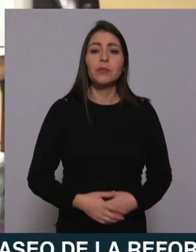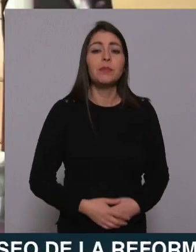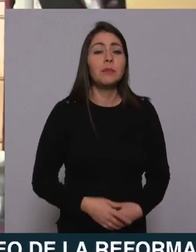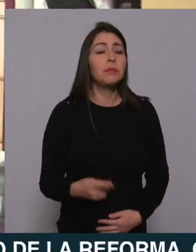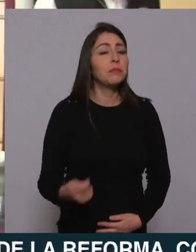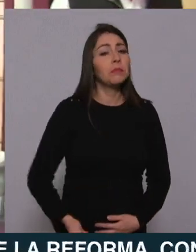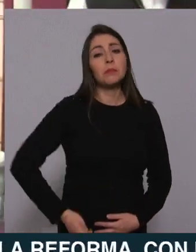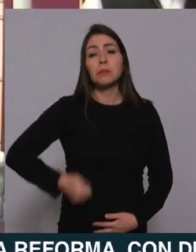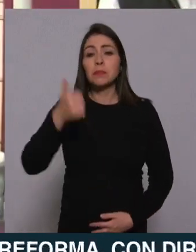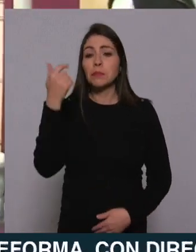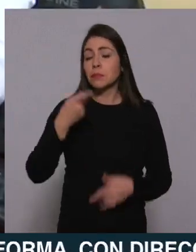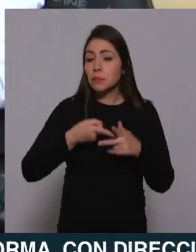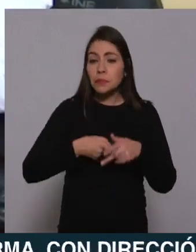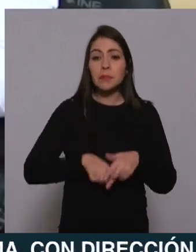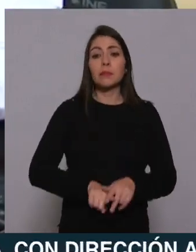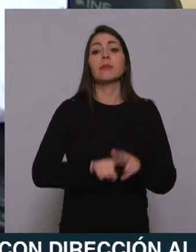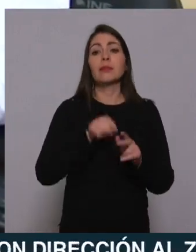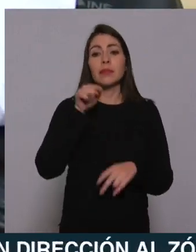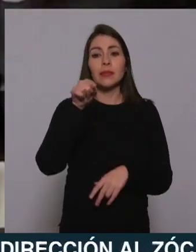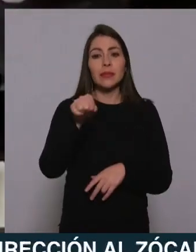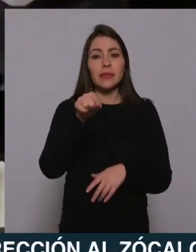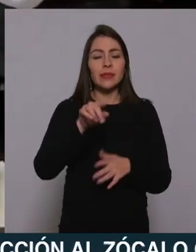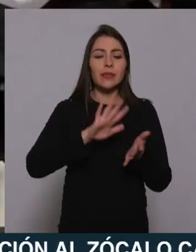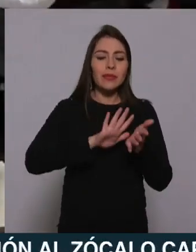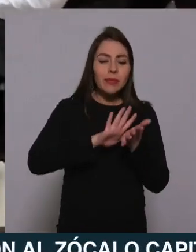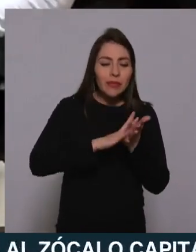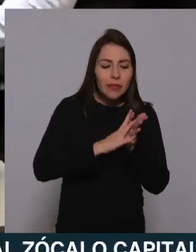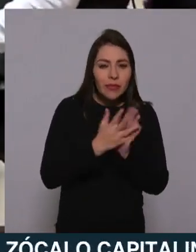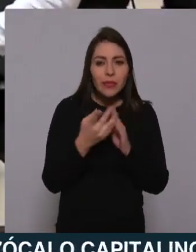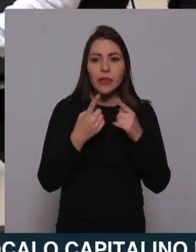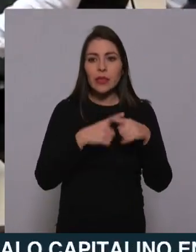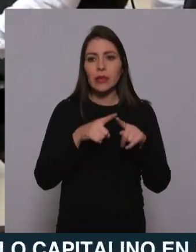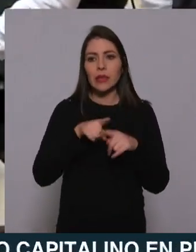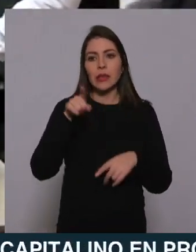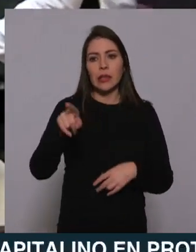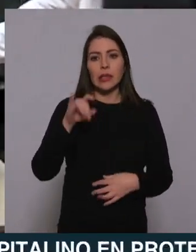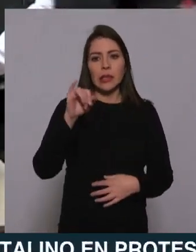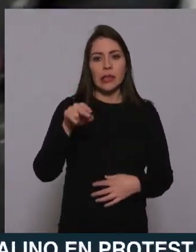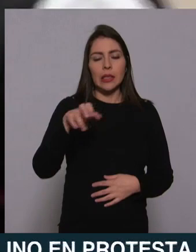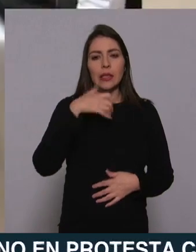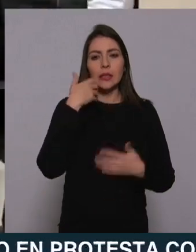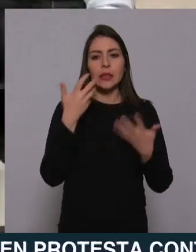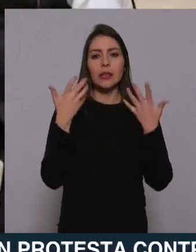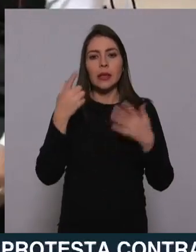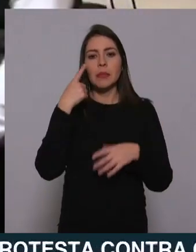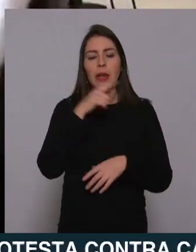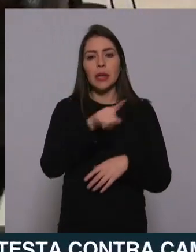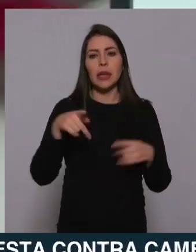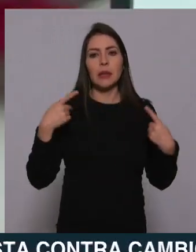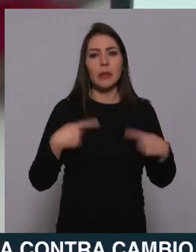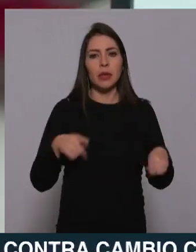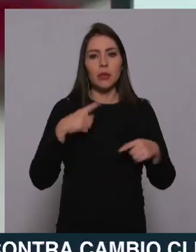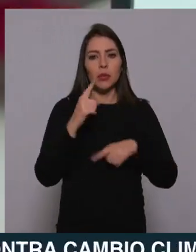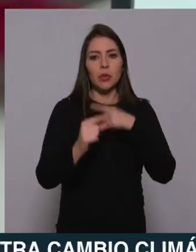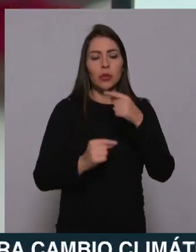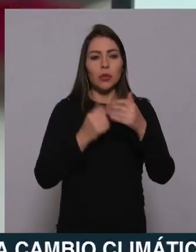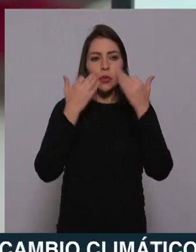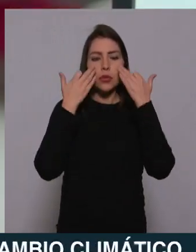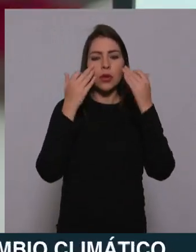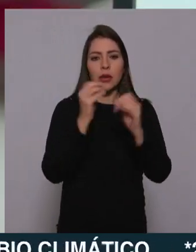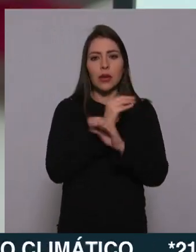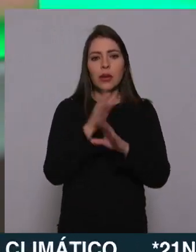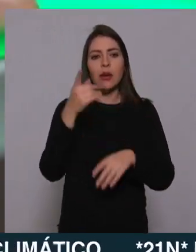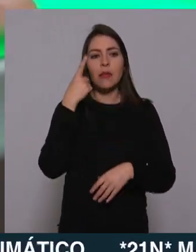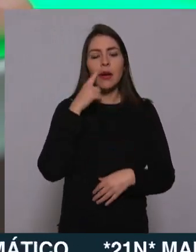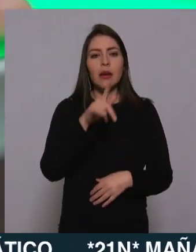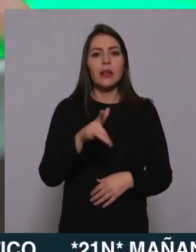Federal Electoral, hoy Instituto Nacional Electoral, quien buscó garantizar la transparencia en la vida democrática del país a través del ejercicio del